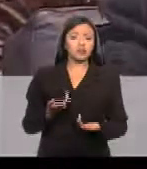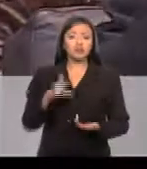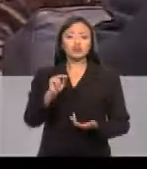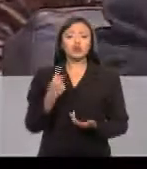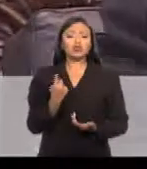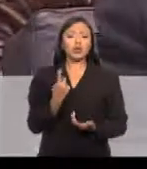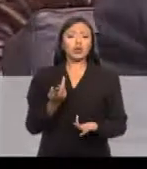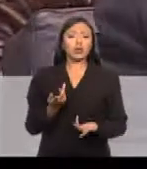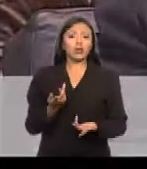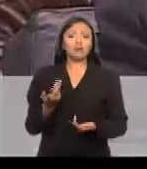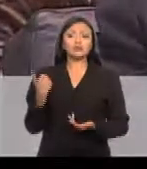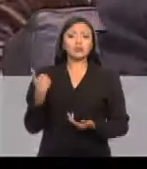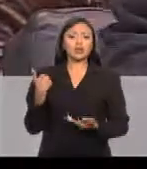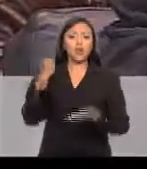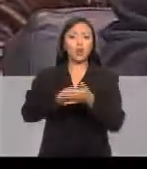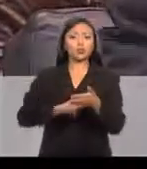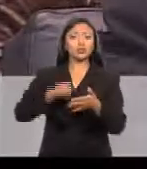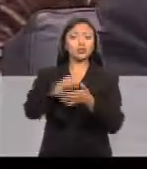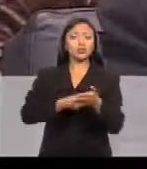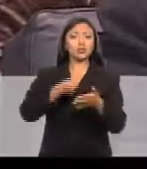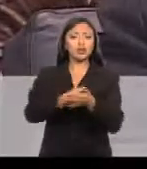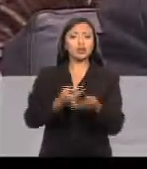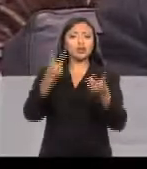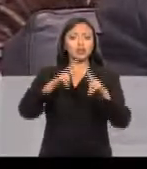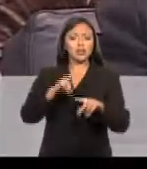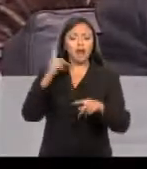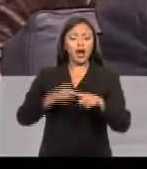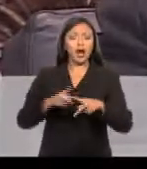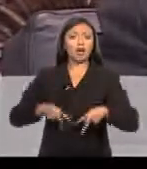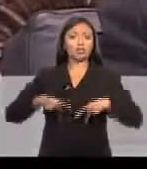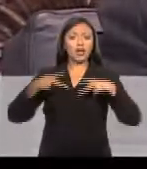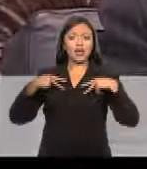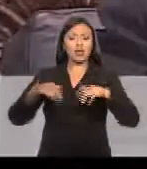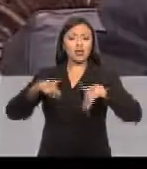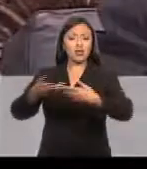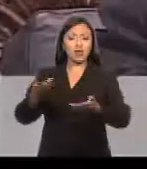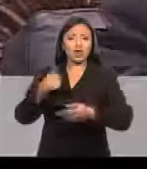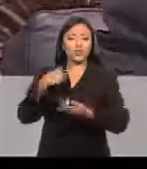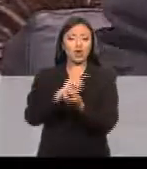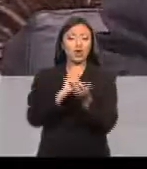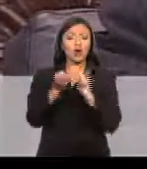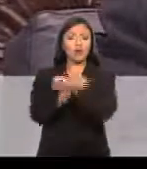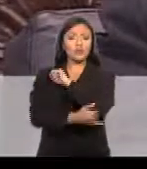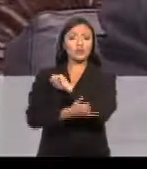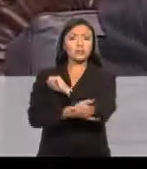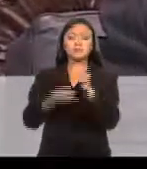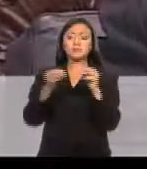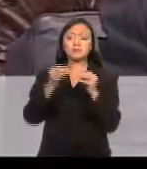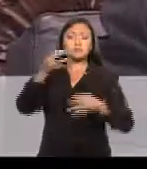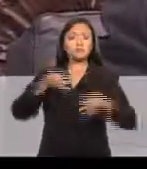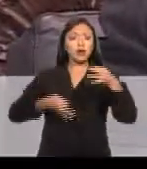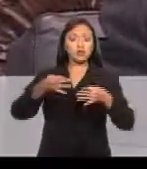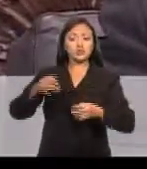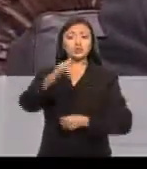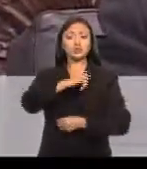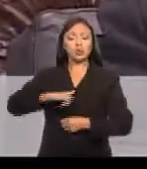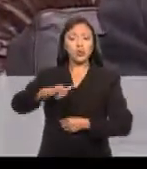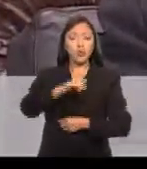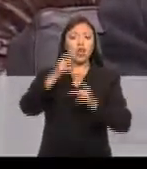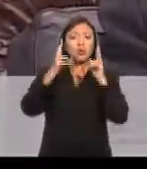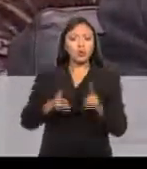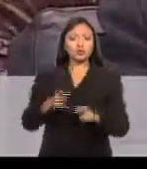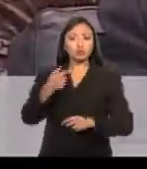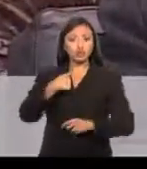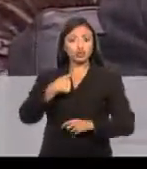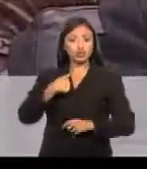no solamente a tener luchas, sino a dar hasta la vida. Yo por cambiar este país para que sea más justo, más equitativo,